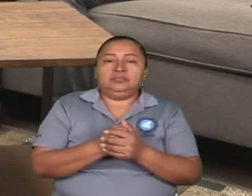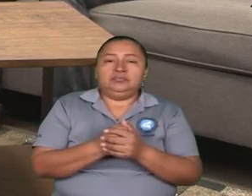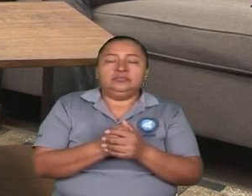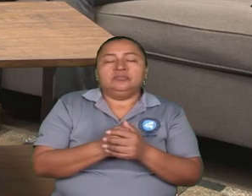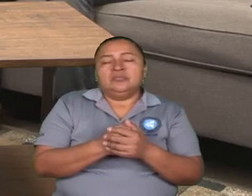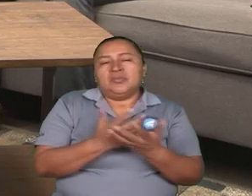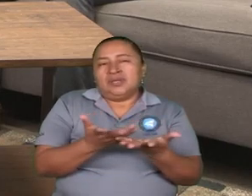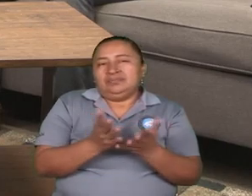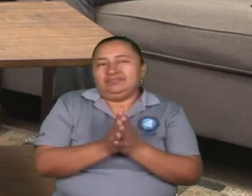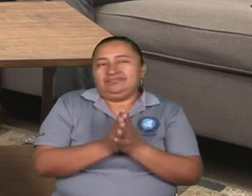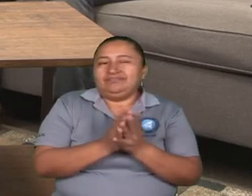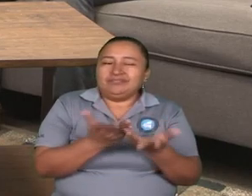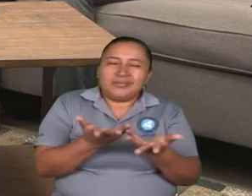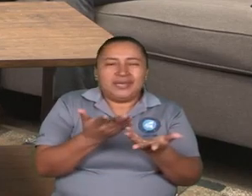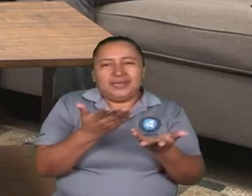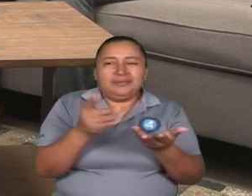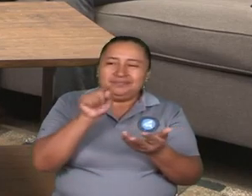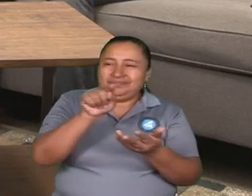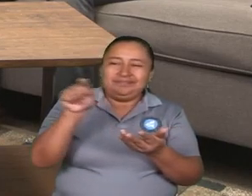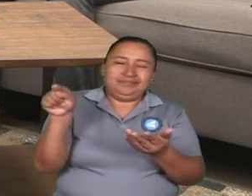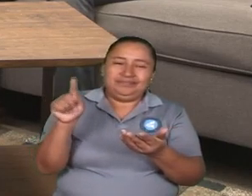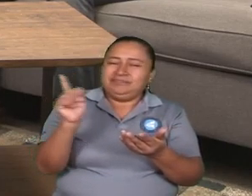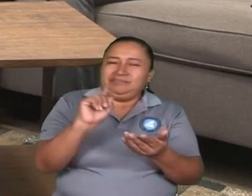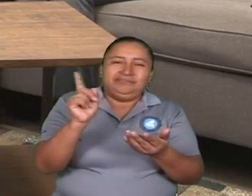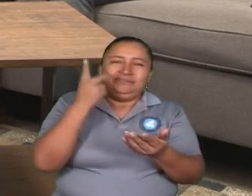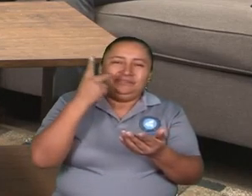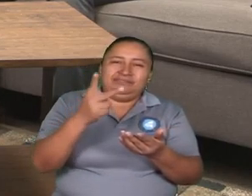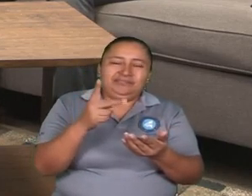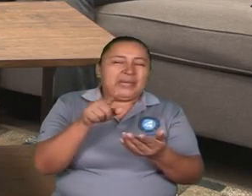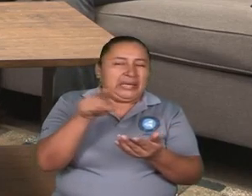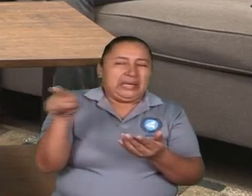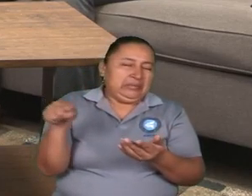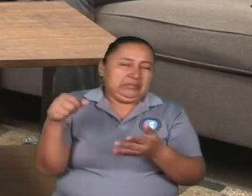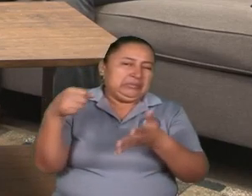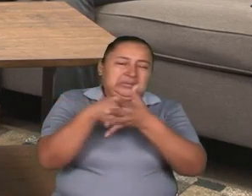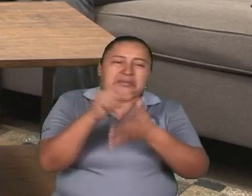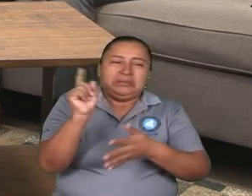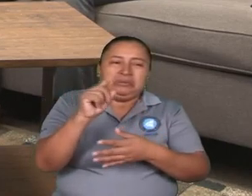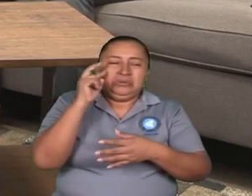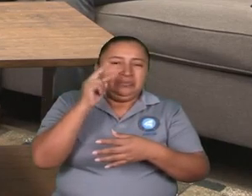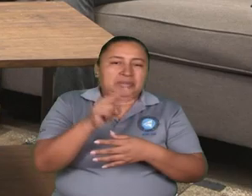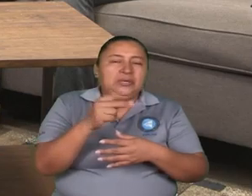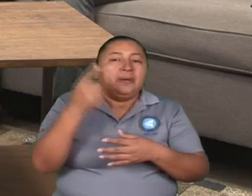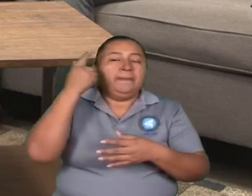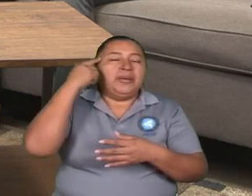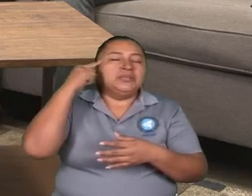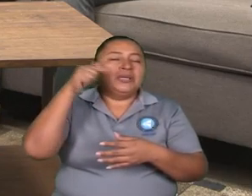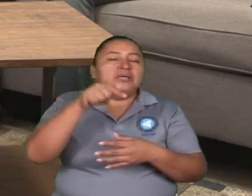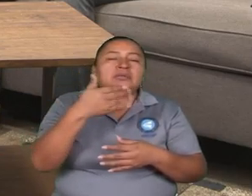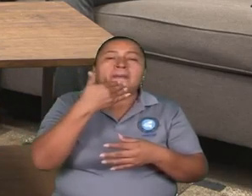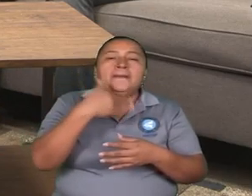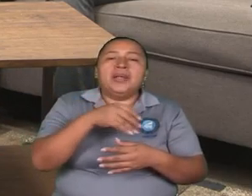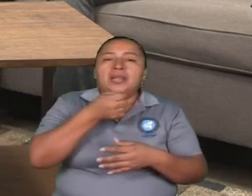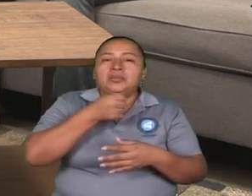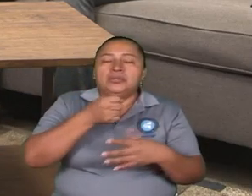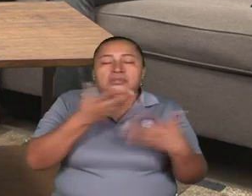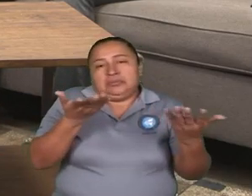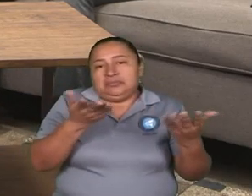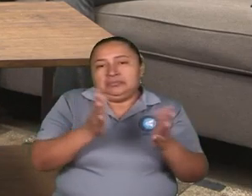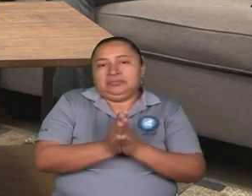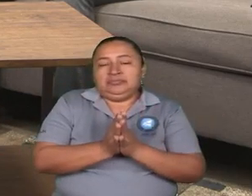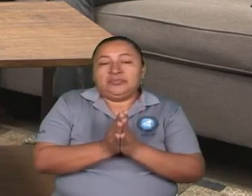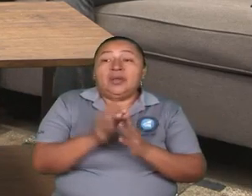no fomentan el desarrollo del turismo, lógicamente, pues detractores que de vez en vez ven todo malo y muy